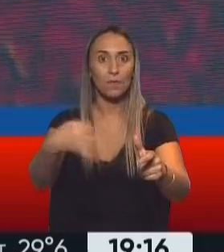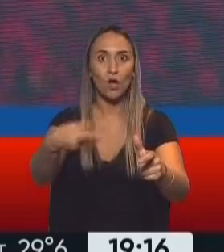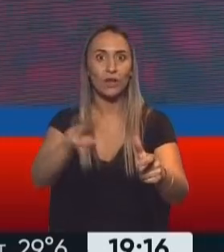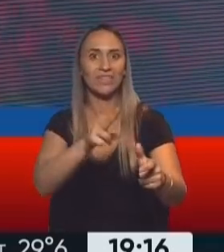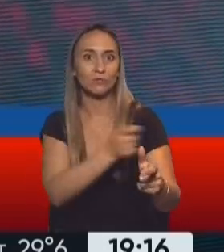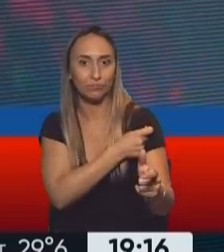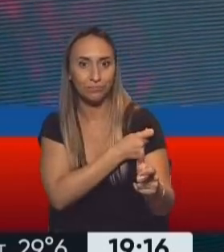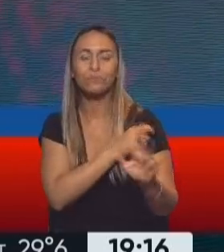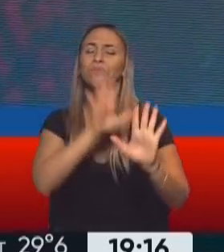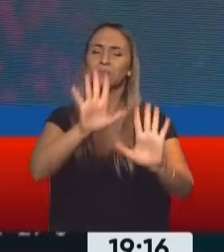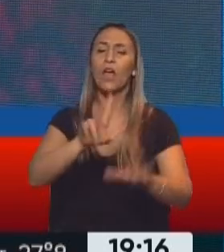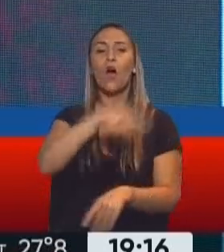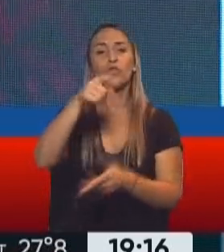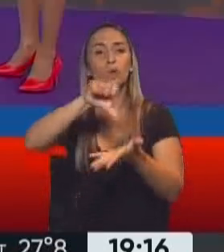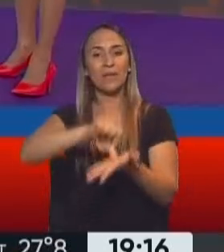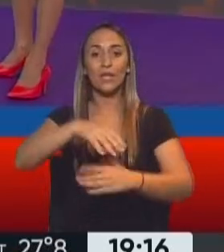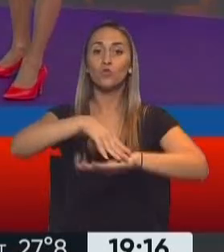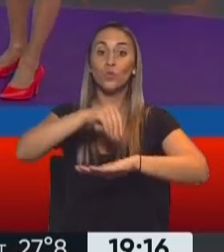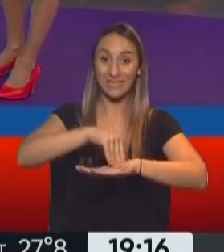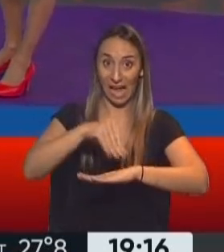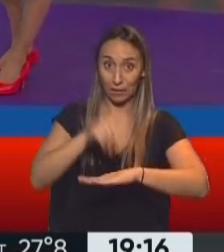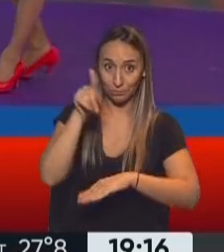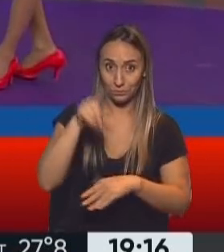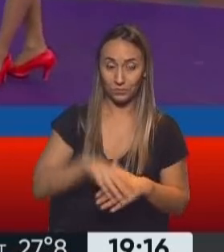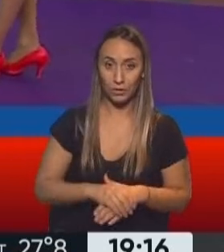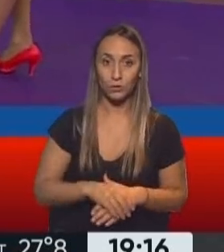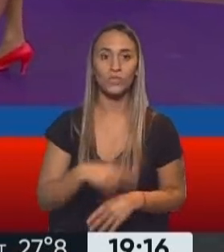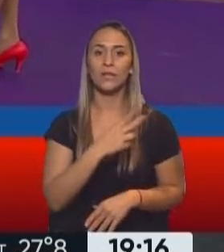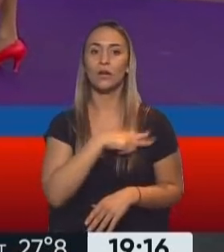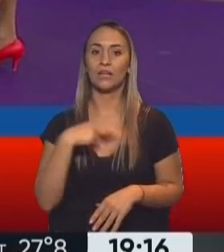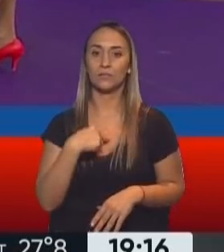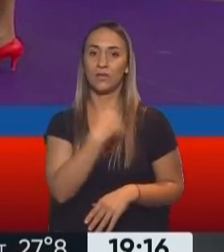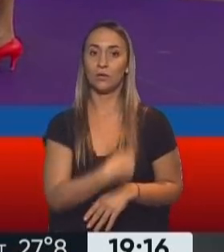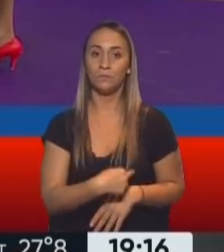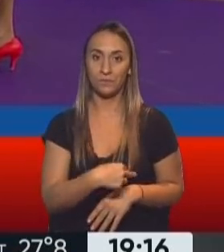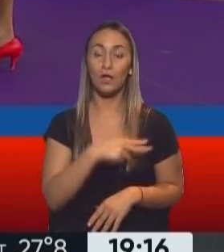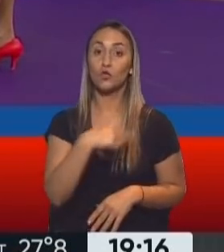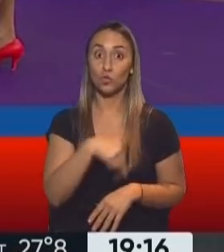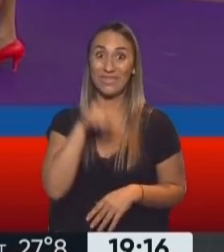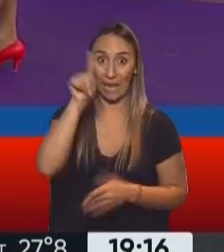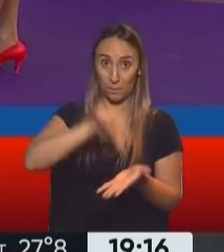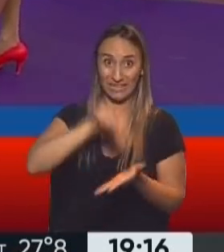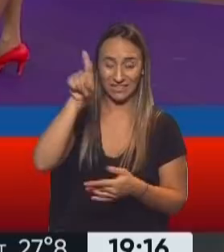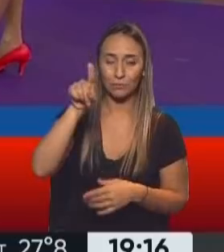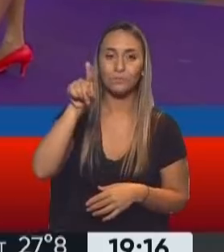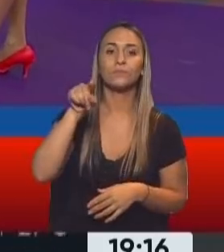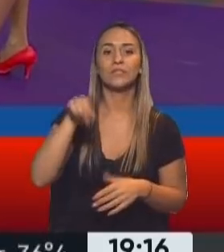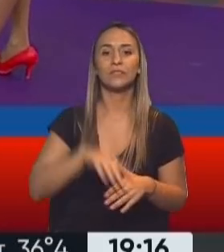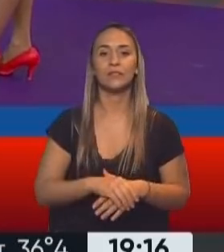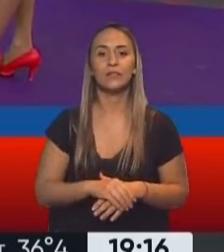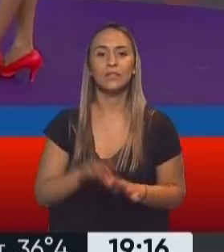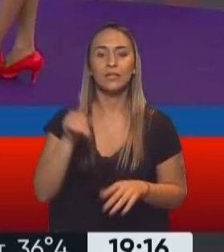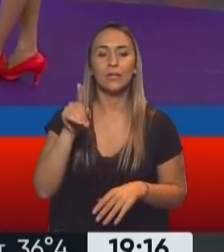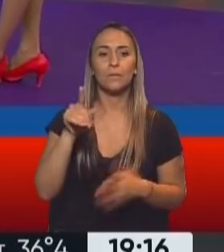más dedicados en las cosas, más prolijitos, tienen su sistemática. Bueno. Y empezaron con estos datos desde el